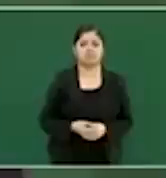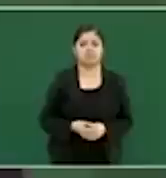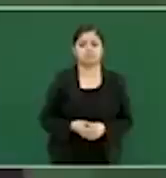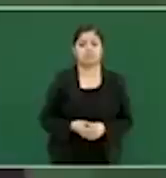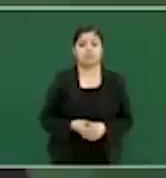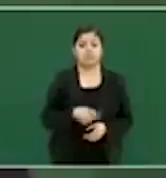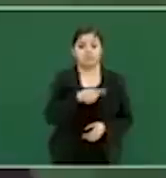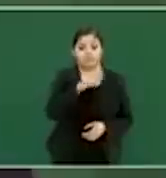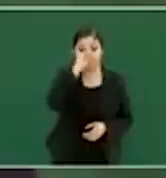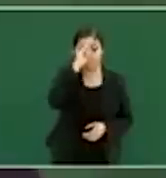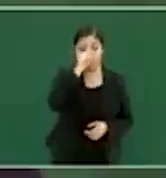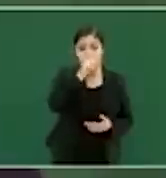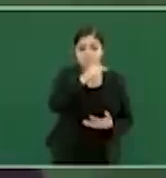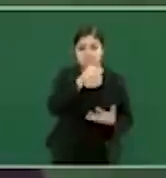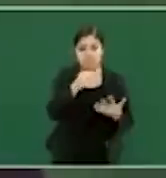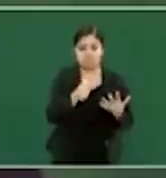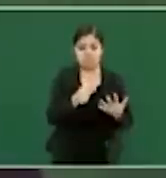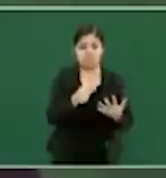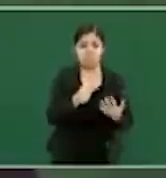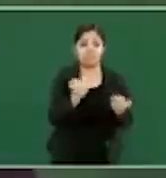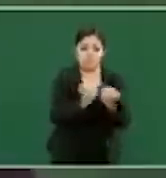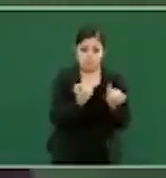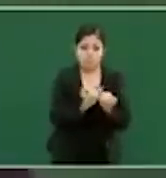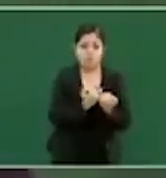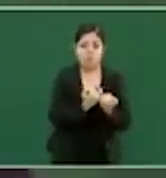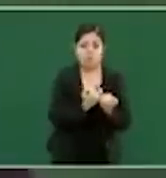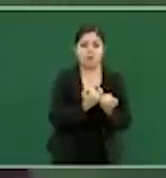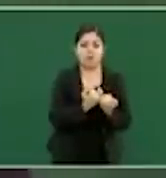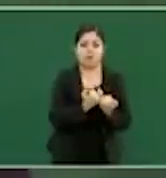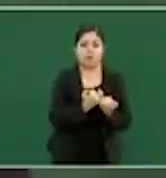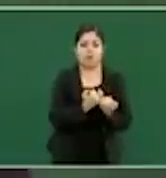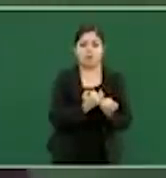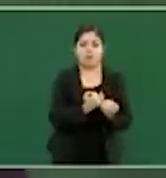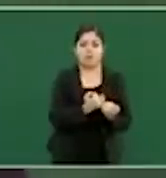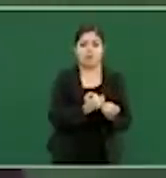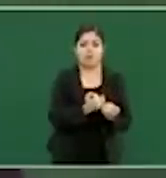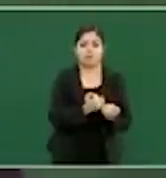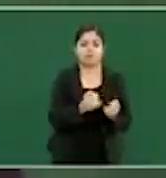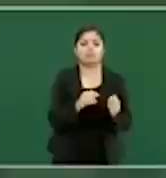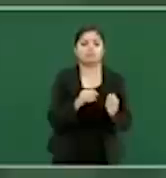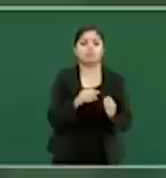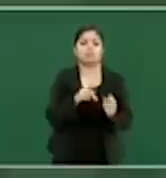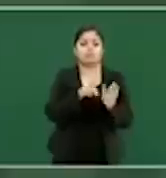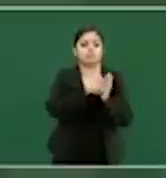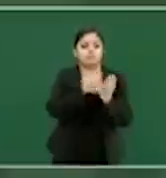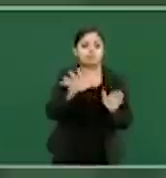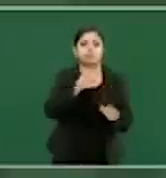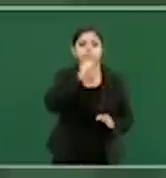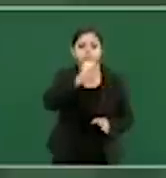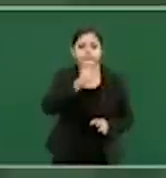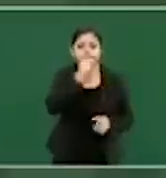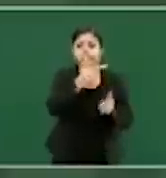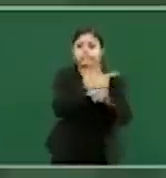No solo eso, el apoyo para que se pueda ejercer el periodismo